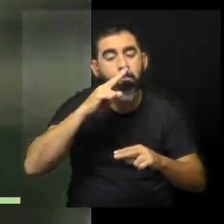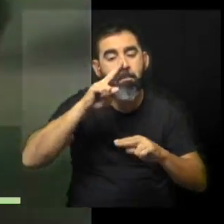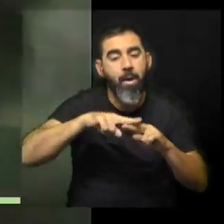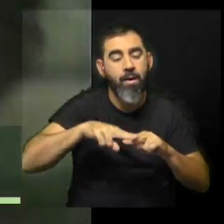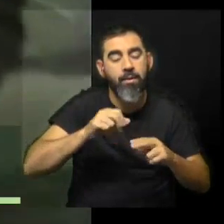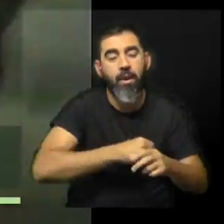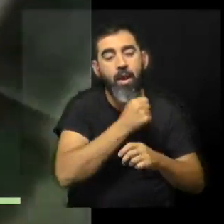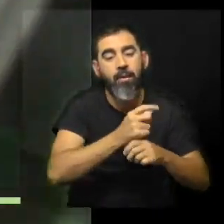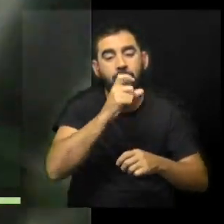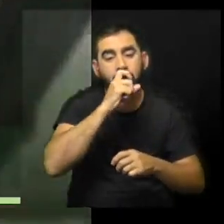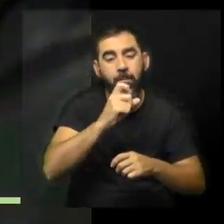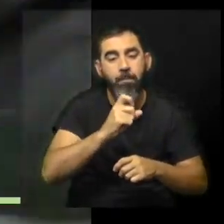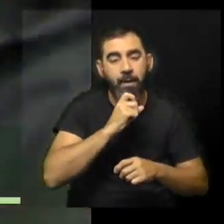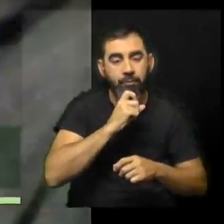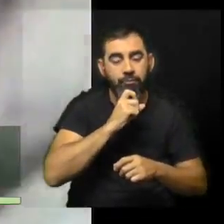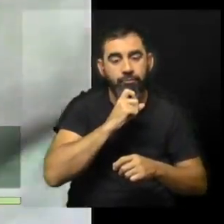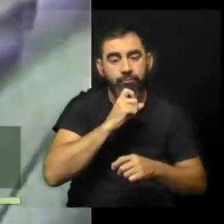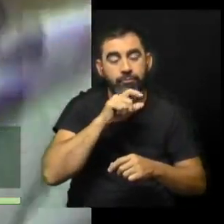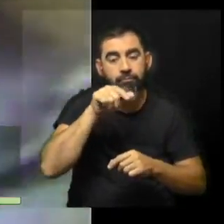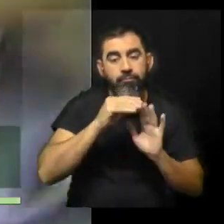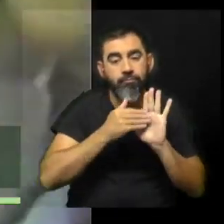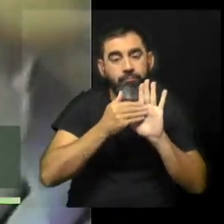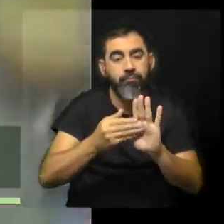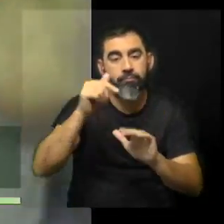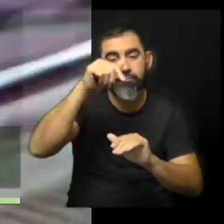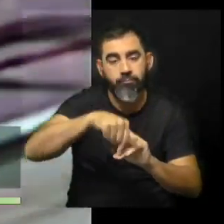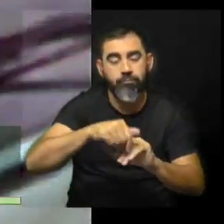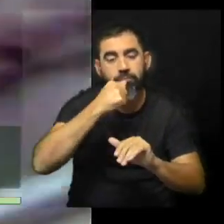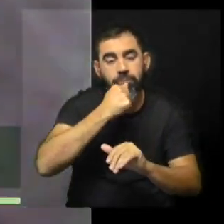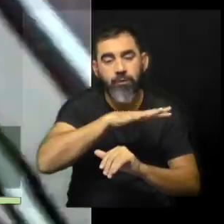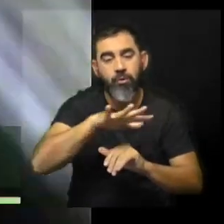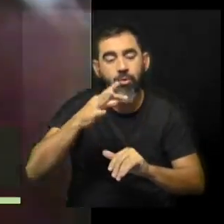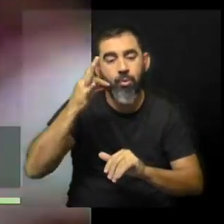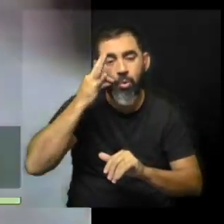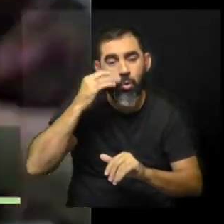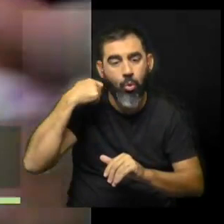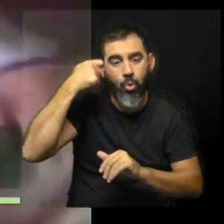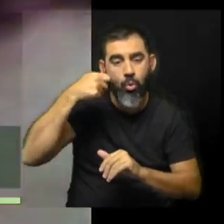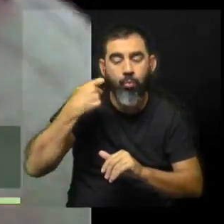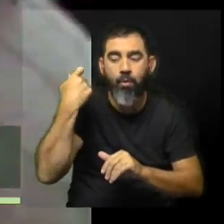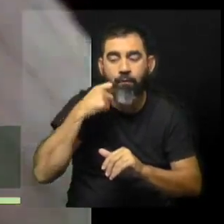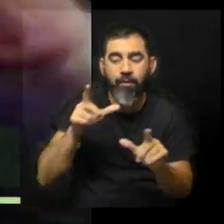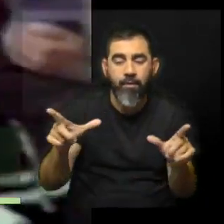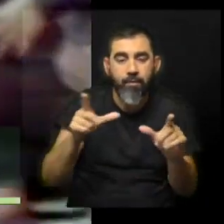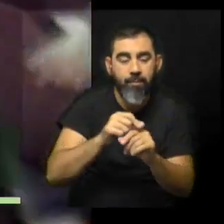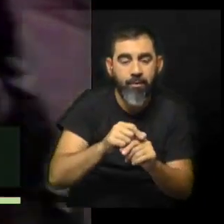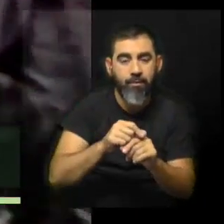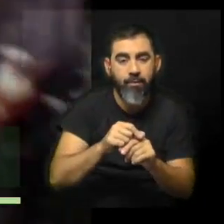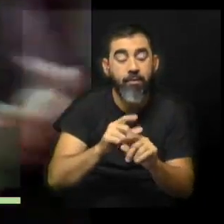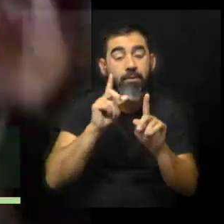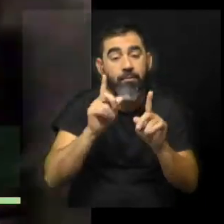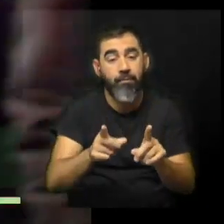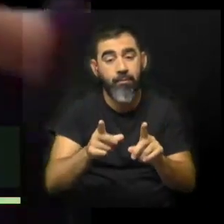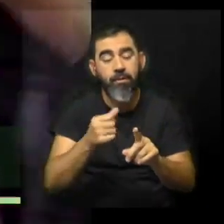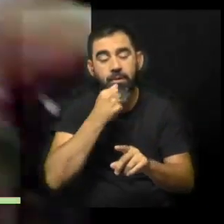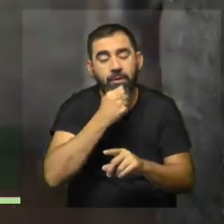hasta marzo inclusive. Y en esto que se va a presentar hoy, se trata de la historia de un documental inconcluso sobre Alfredo Zitarrosa y al mismo tiempo